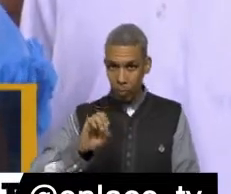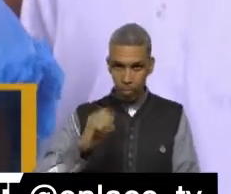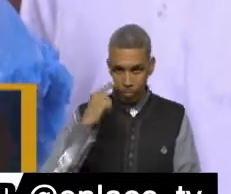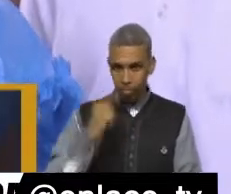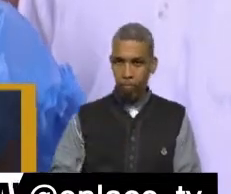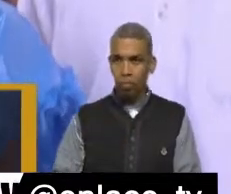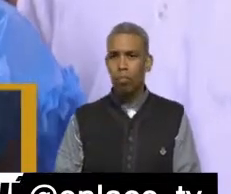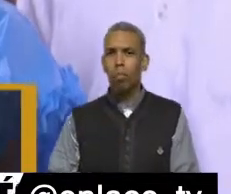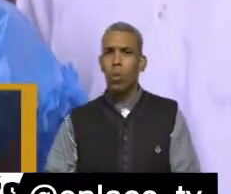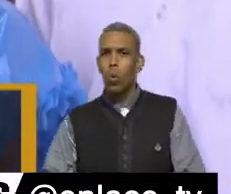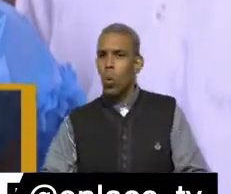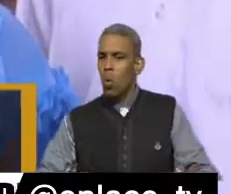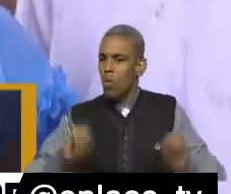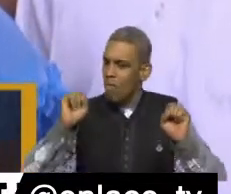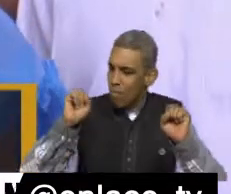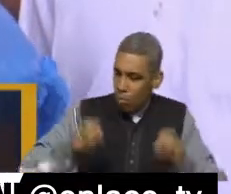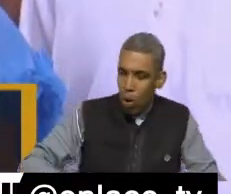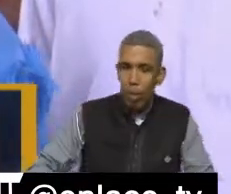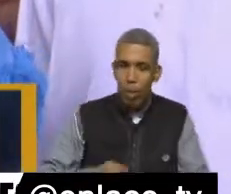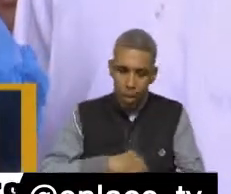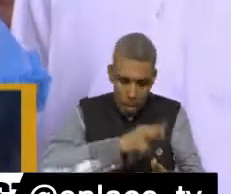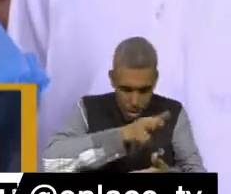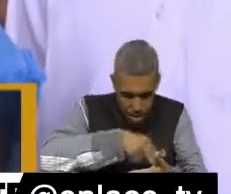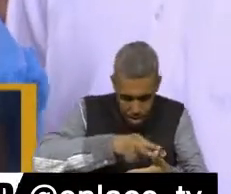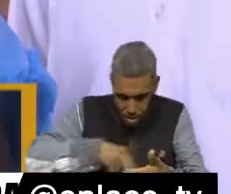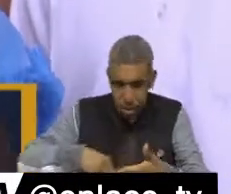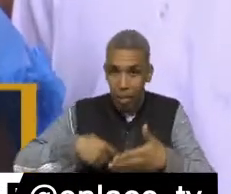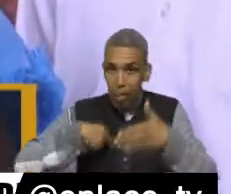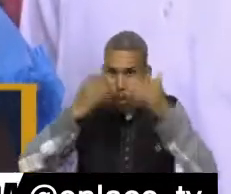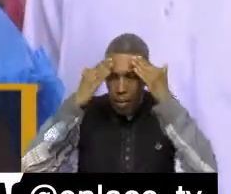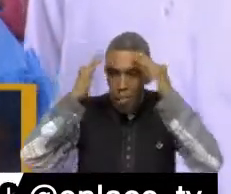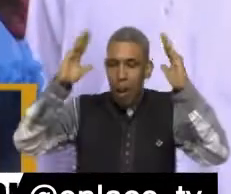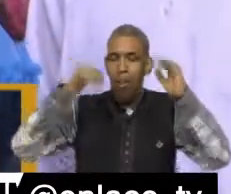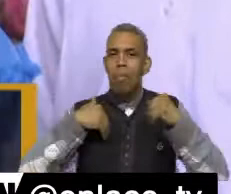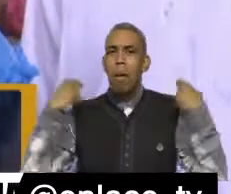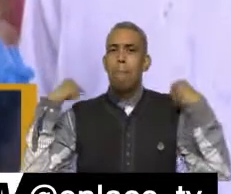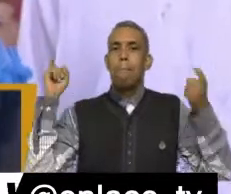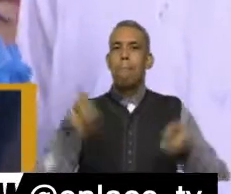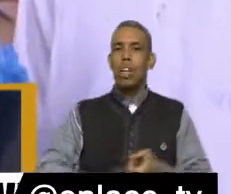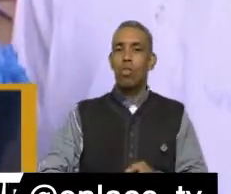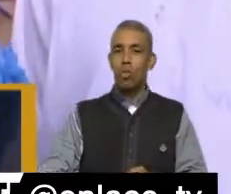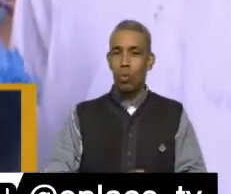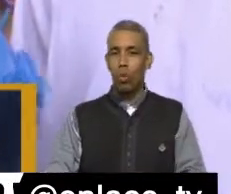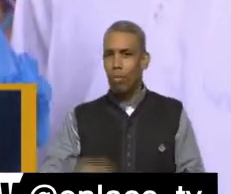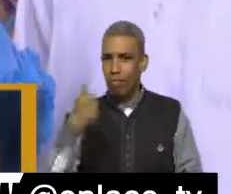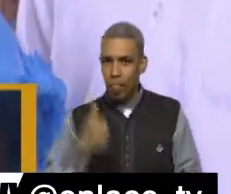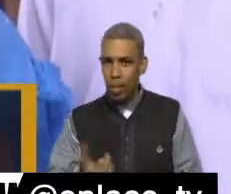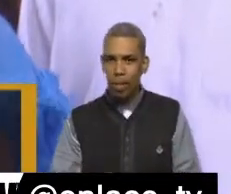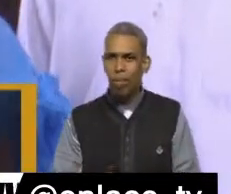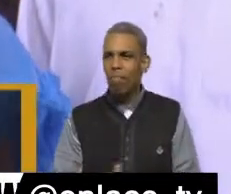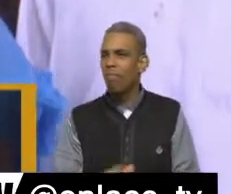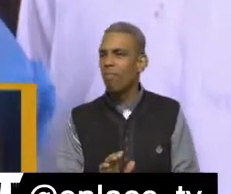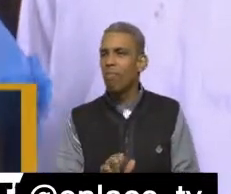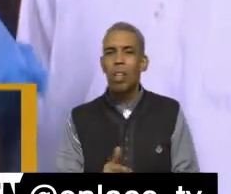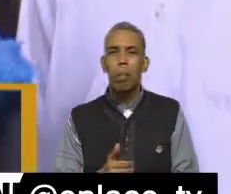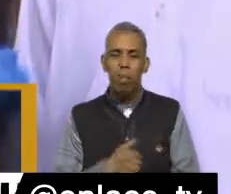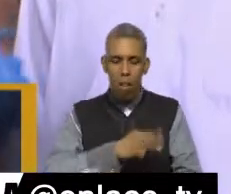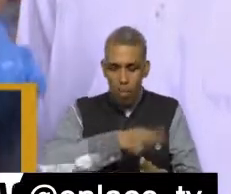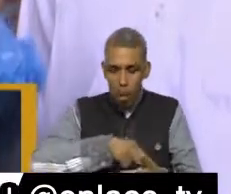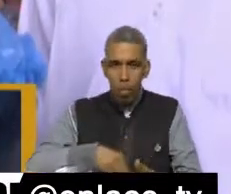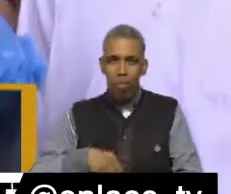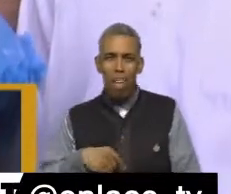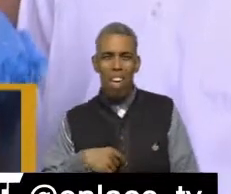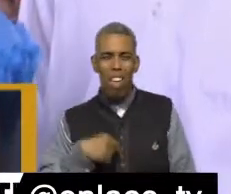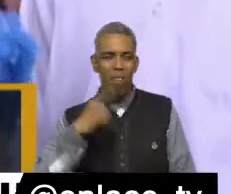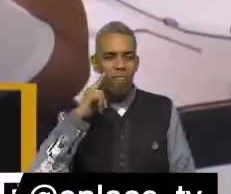a abrirnos imaginación en la lectura, más que todo en el área de español. No debemos ser nosotros indiferentes a este tema,